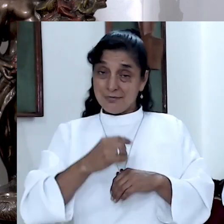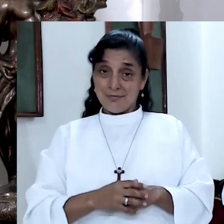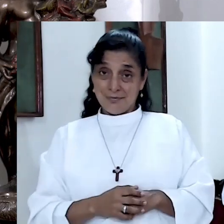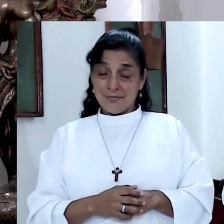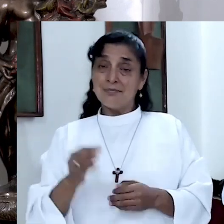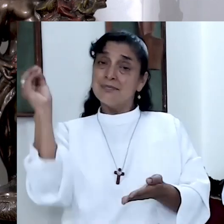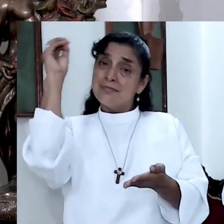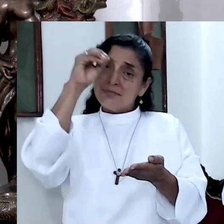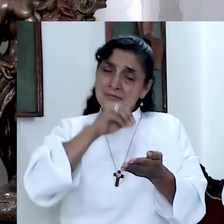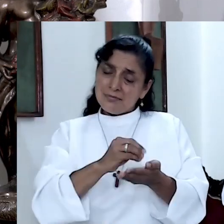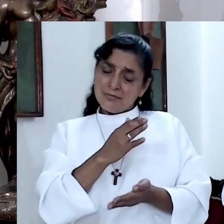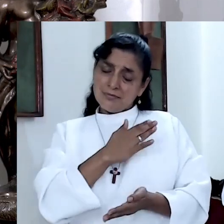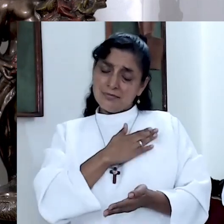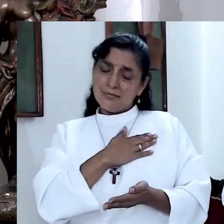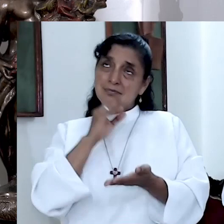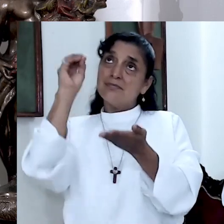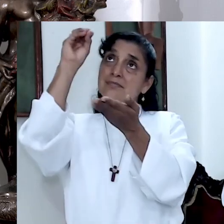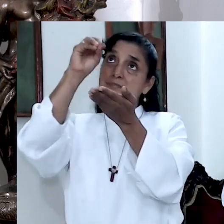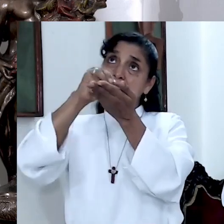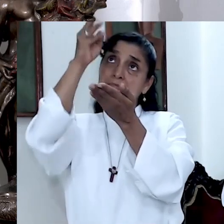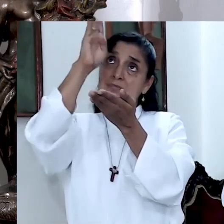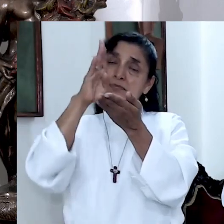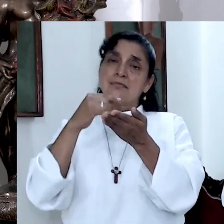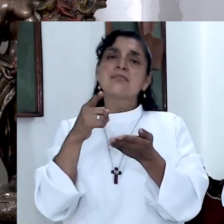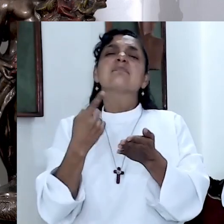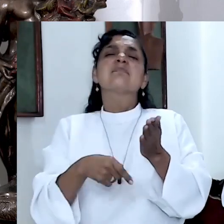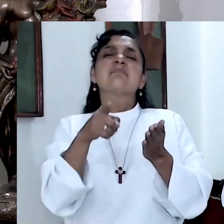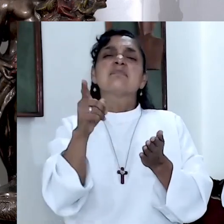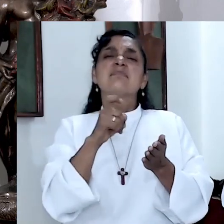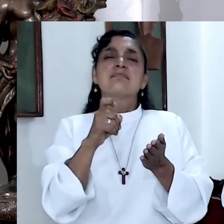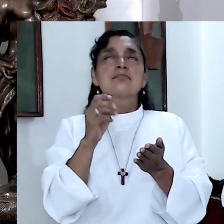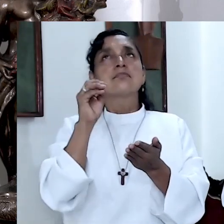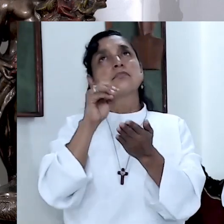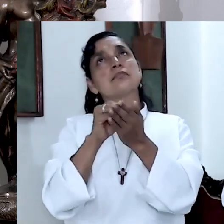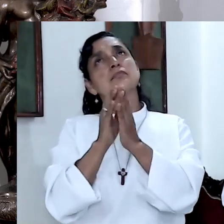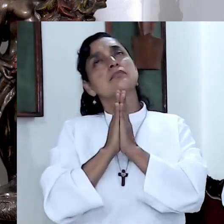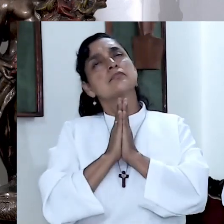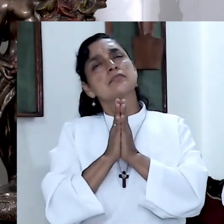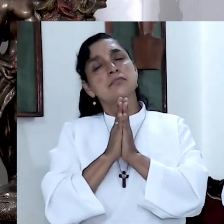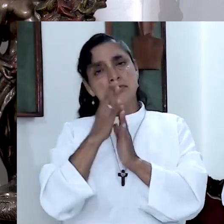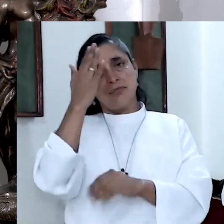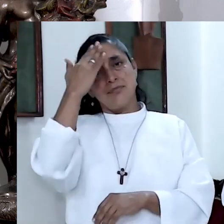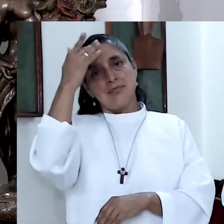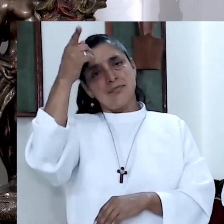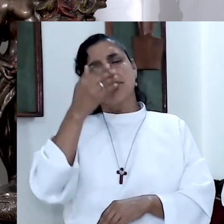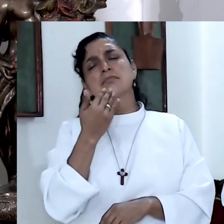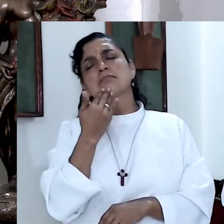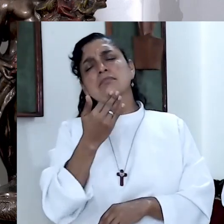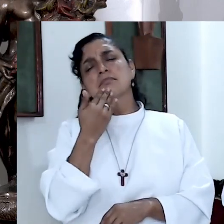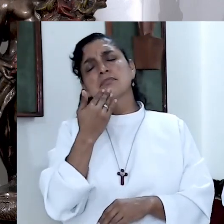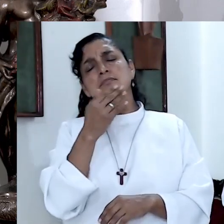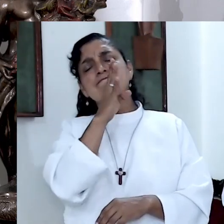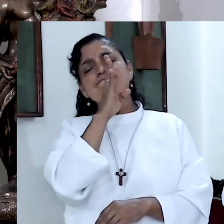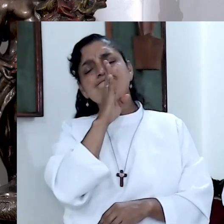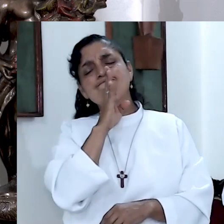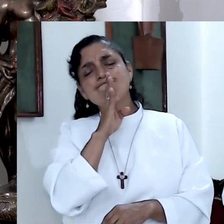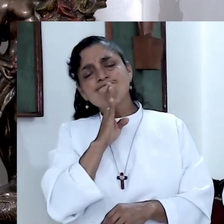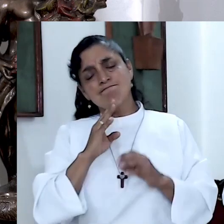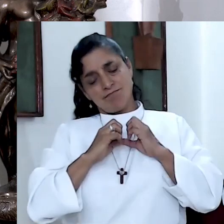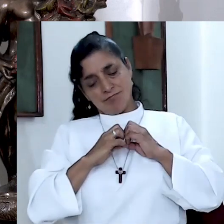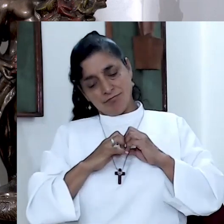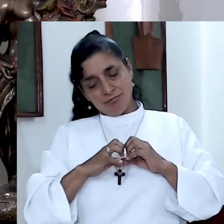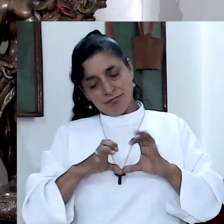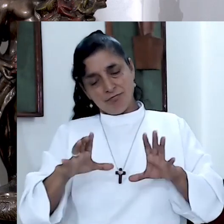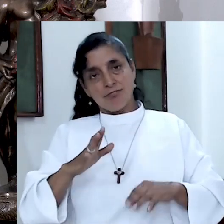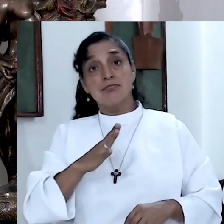a poner en el corazón de Dios nuestras necesidades, sabiendo que el Señor es paciente y misericordioso, que